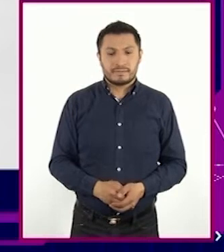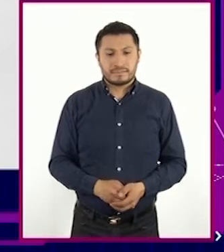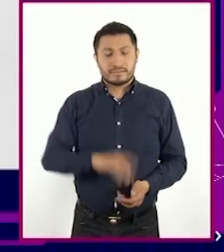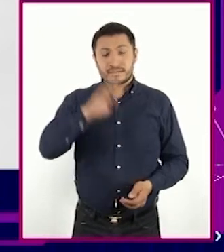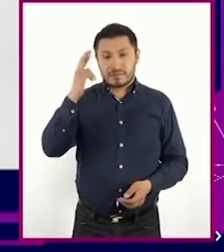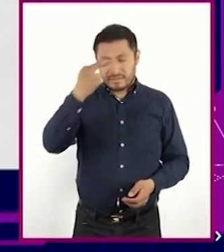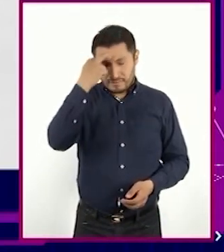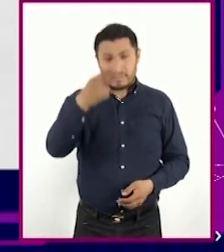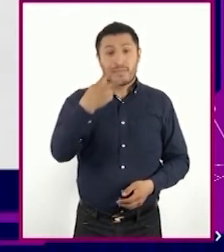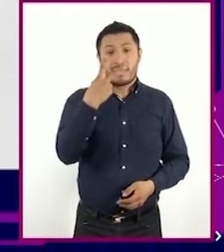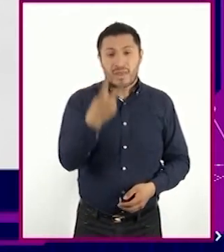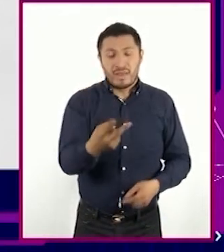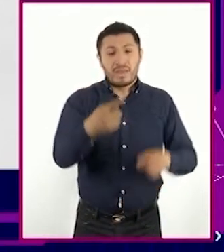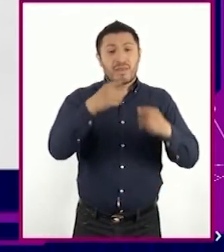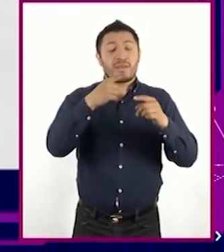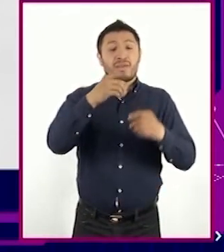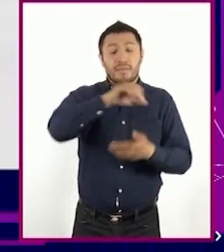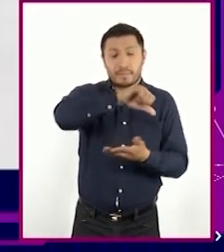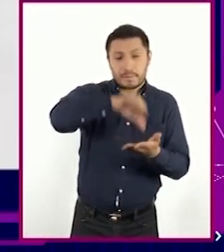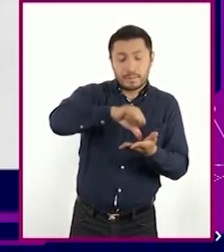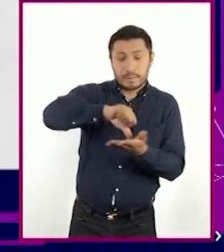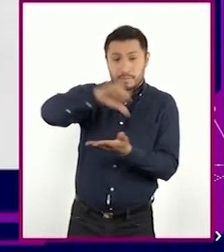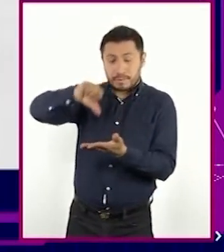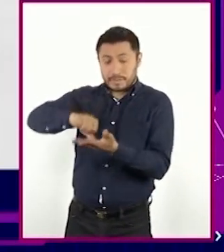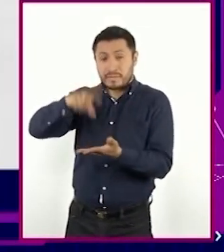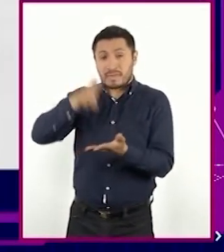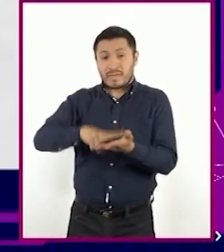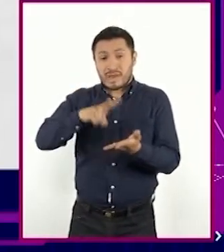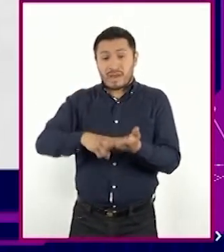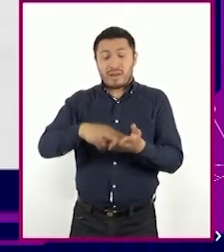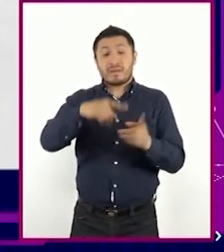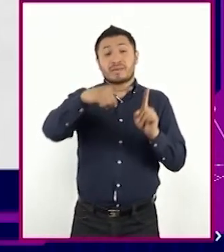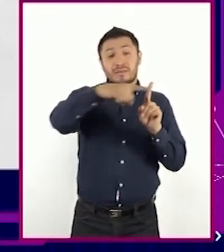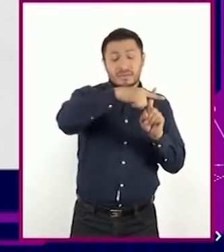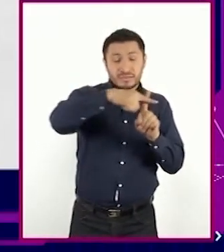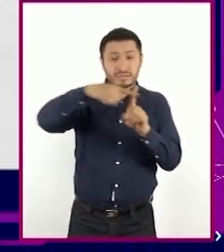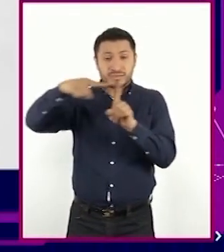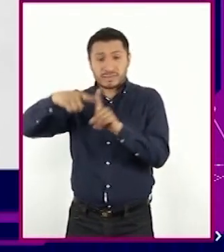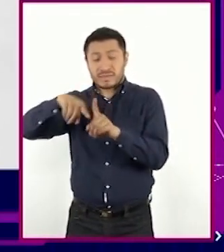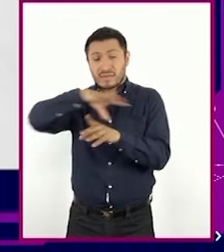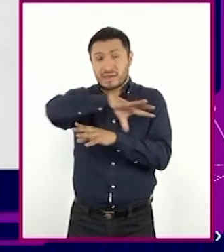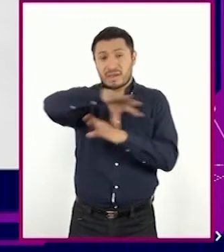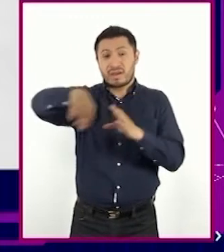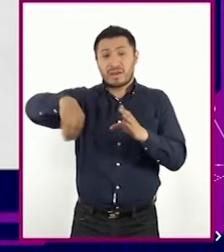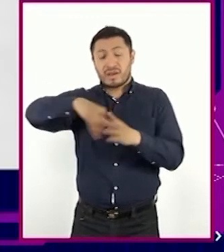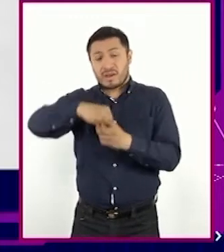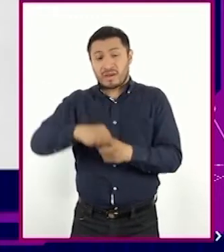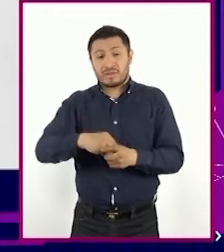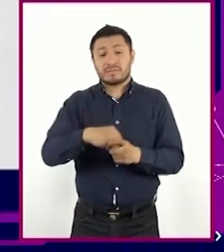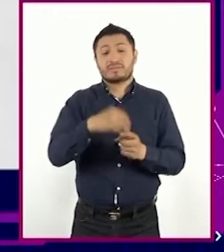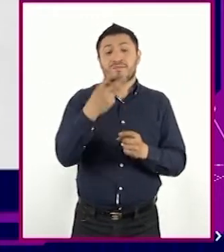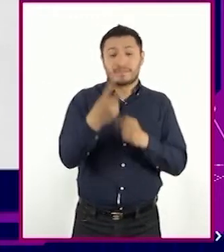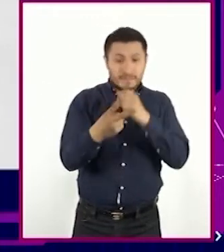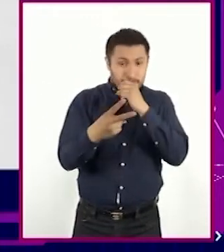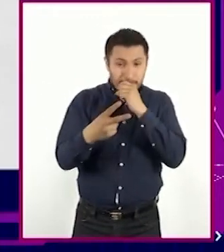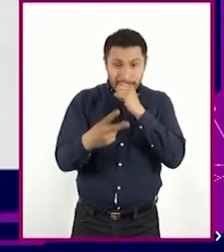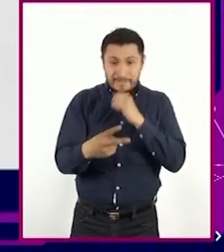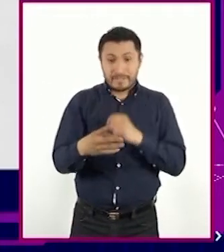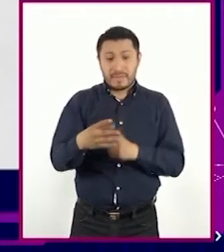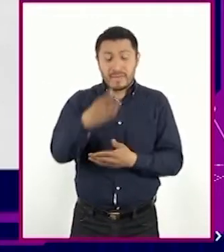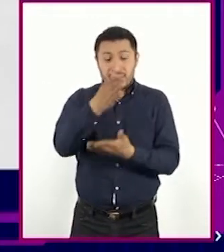Recordemos que cuando hay dos datos centrales, el valor de la mediana es el promedio de ellos. La mediana de estos 12 datos